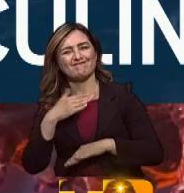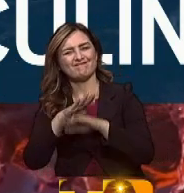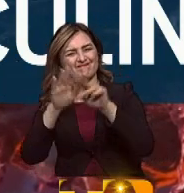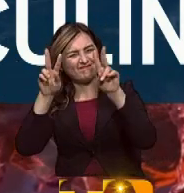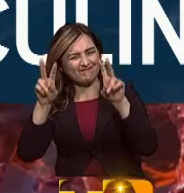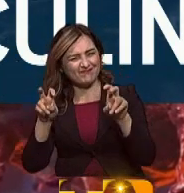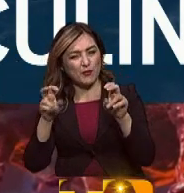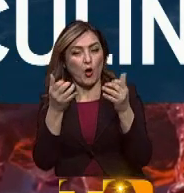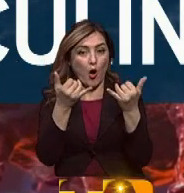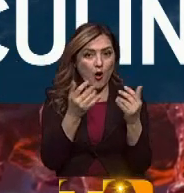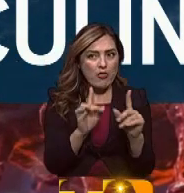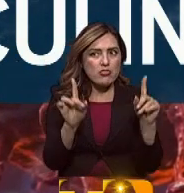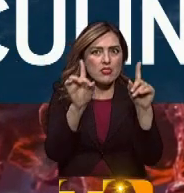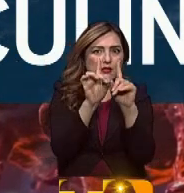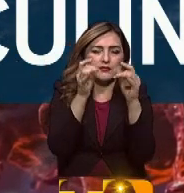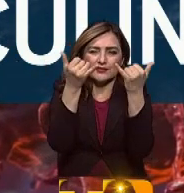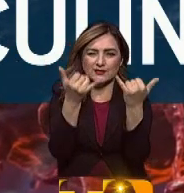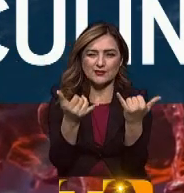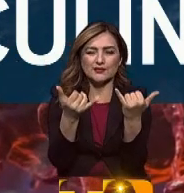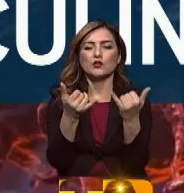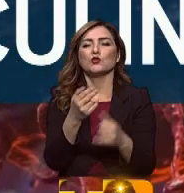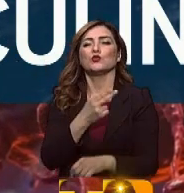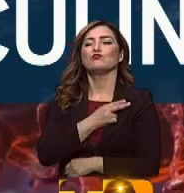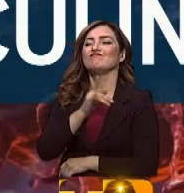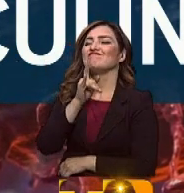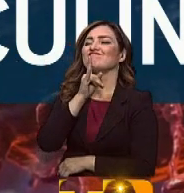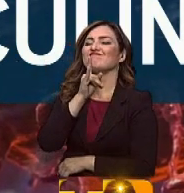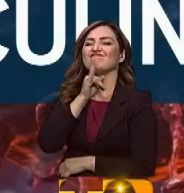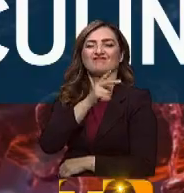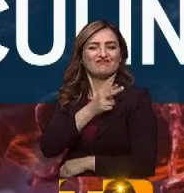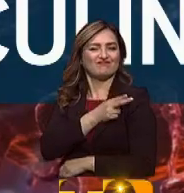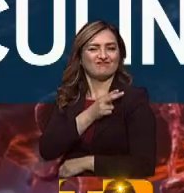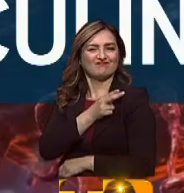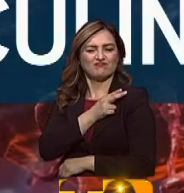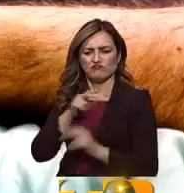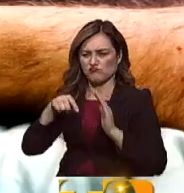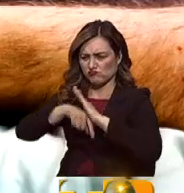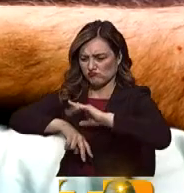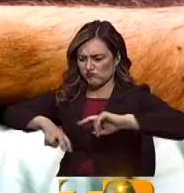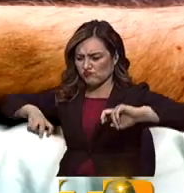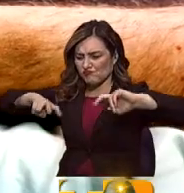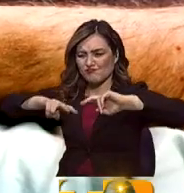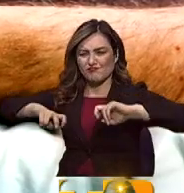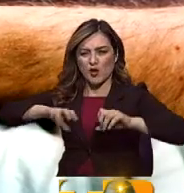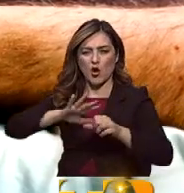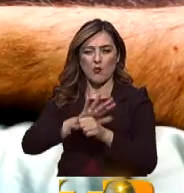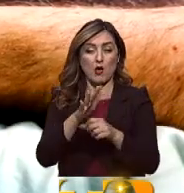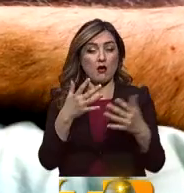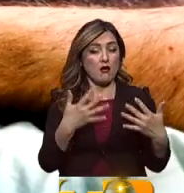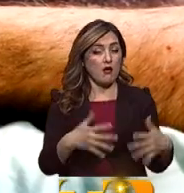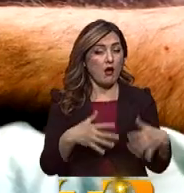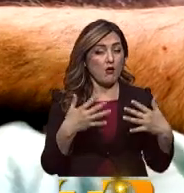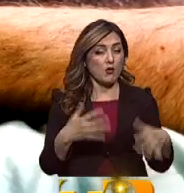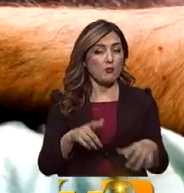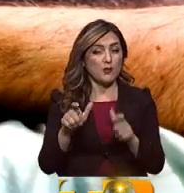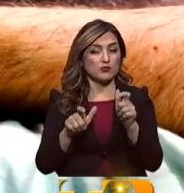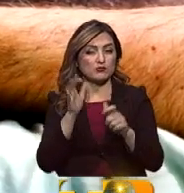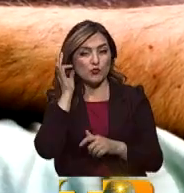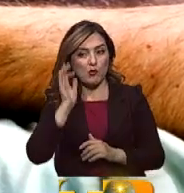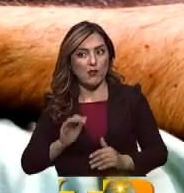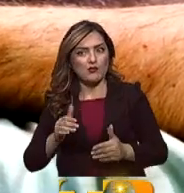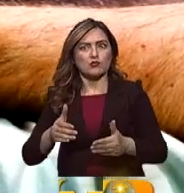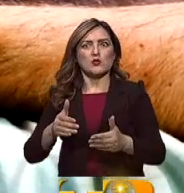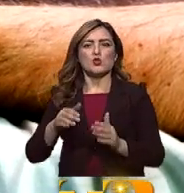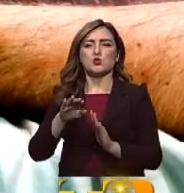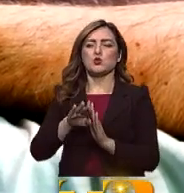publicación reciente realizada por la Universidad de Georgia en los Estados Unidos descubrió que en casos severos de COVID-19 se puede reducir la